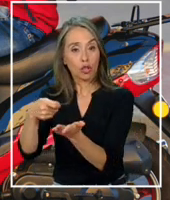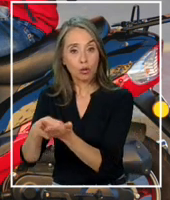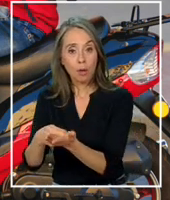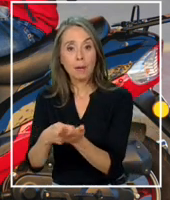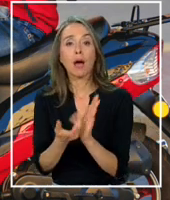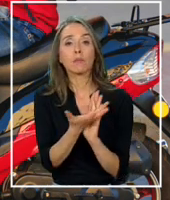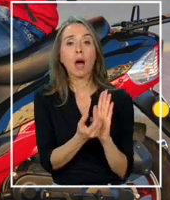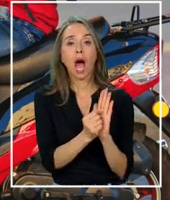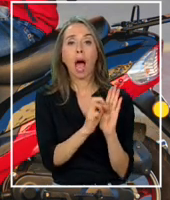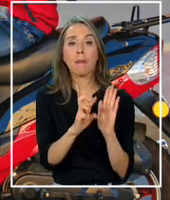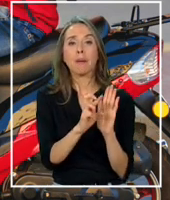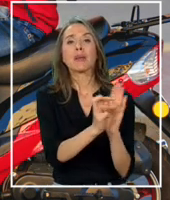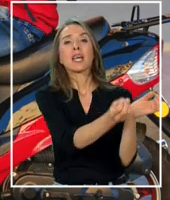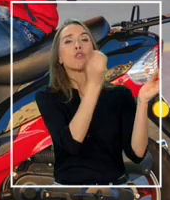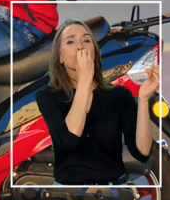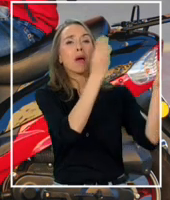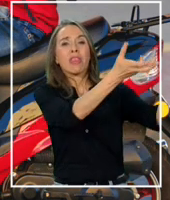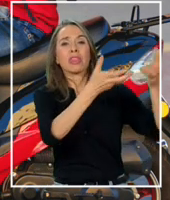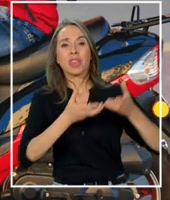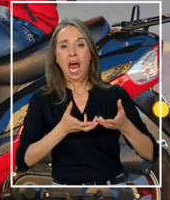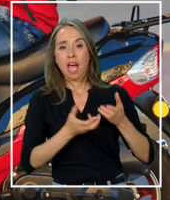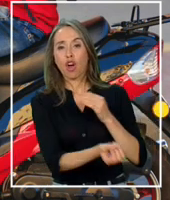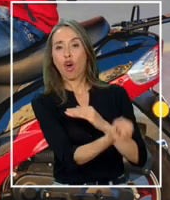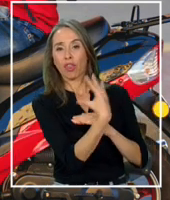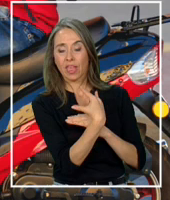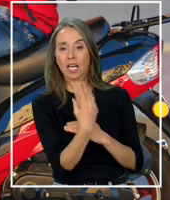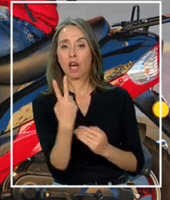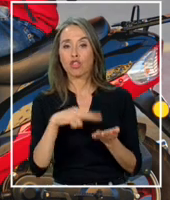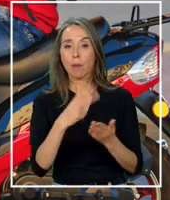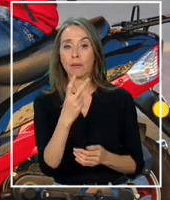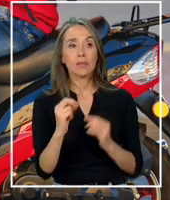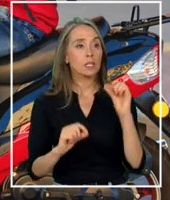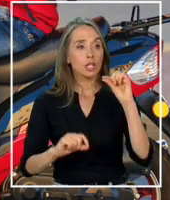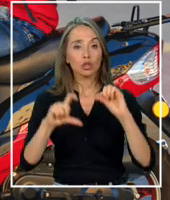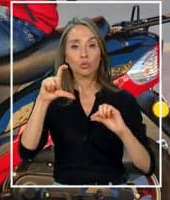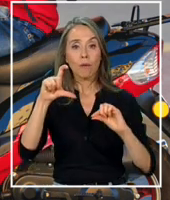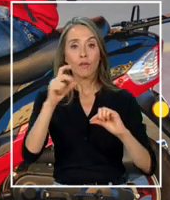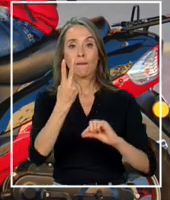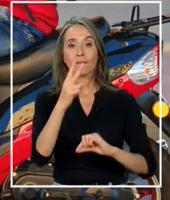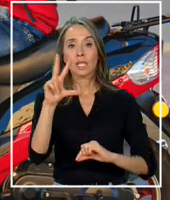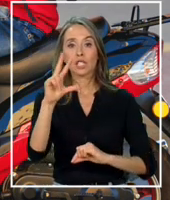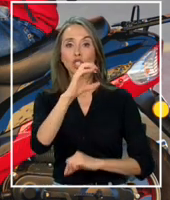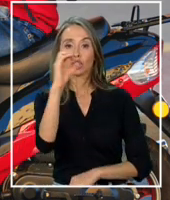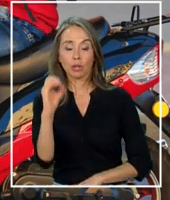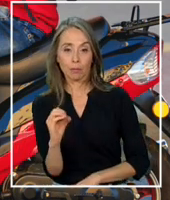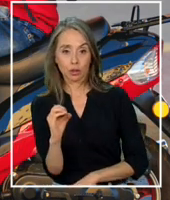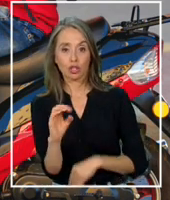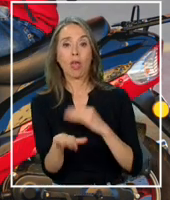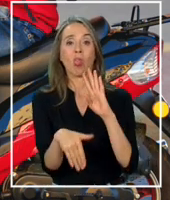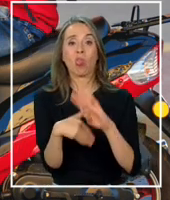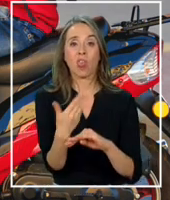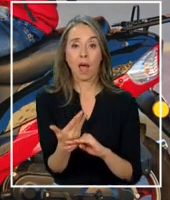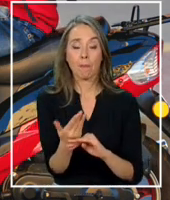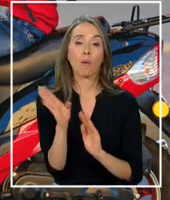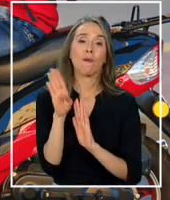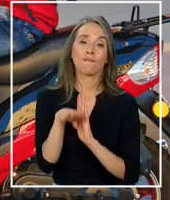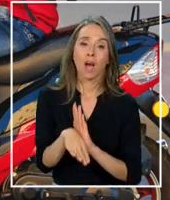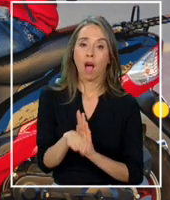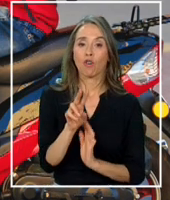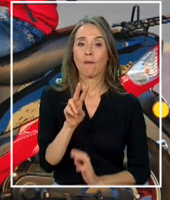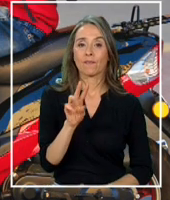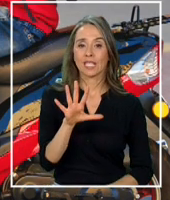utilizaban plataformas de delivery. En 2020, ese porcentaje se disparó a un 28%. Luego, la cuota bajó